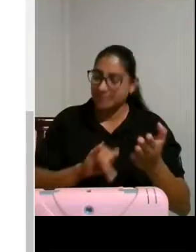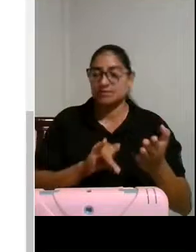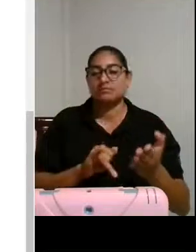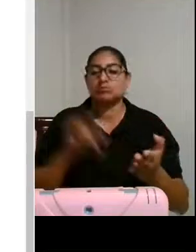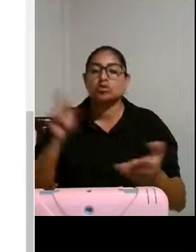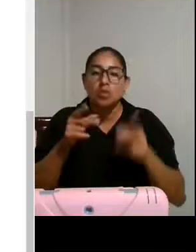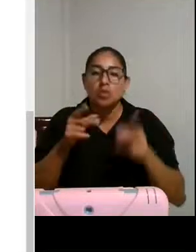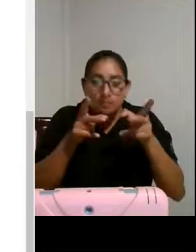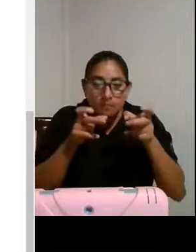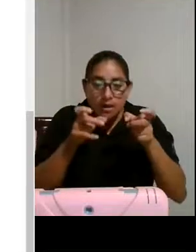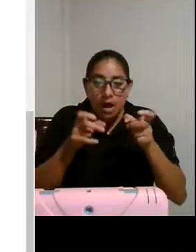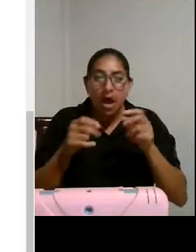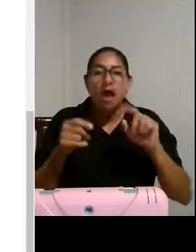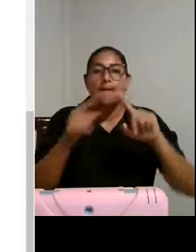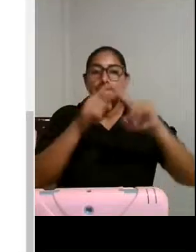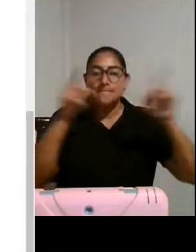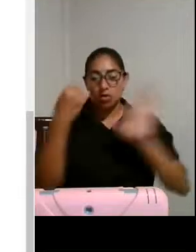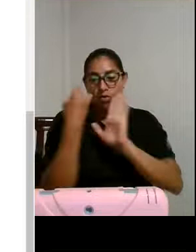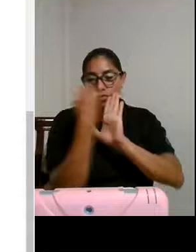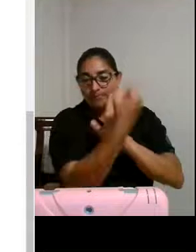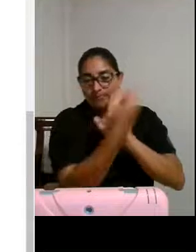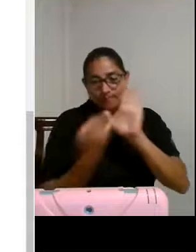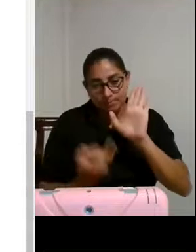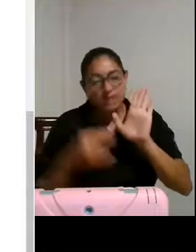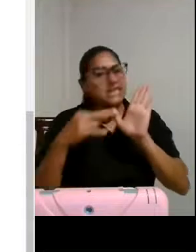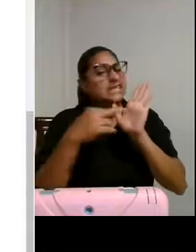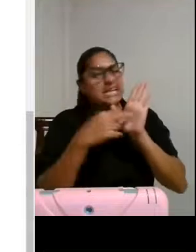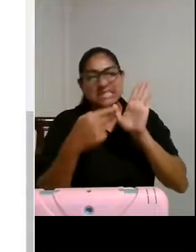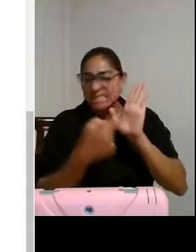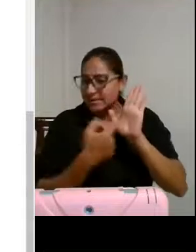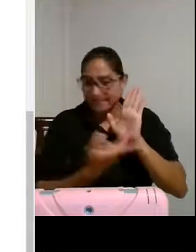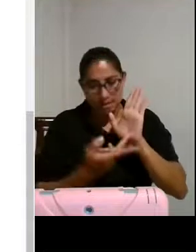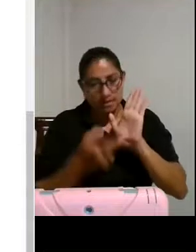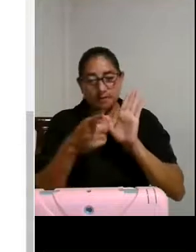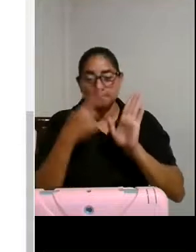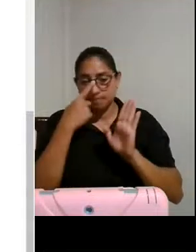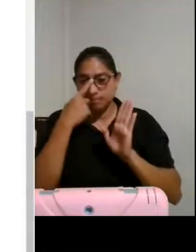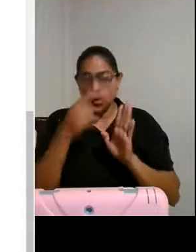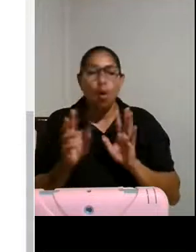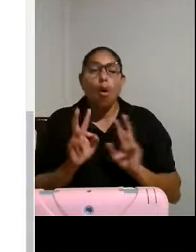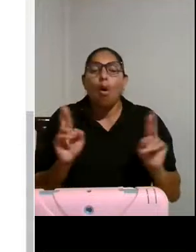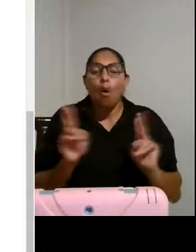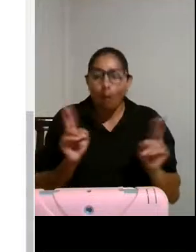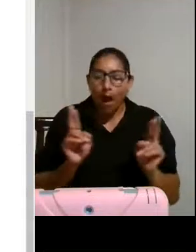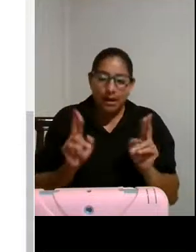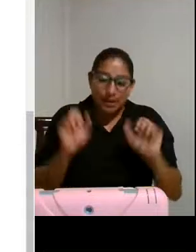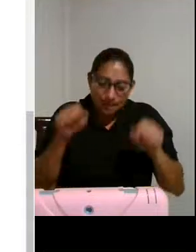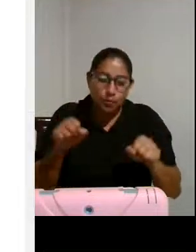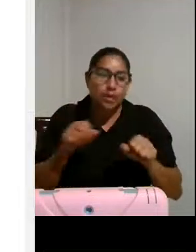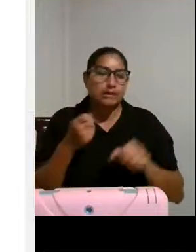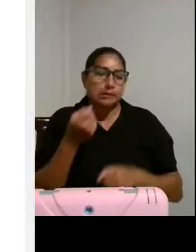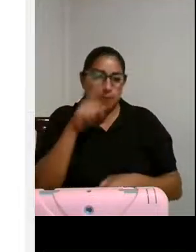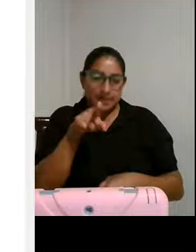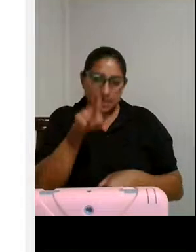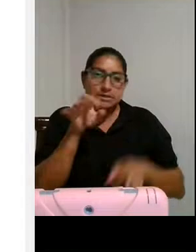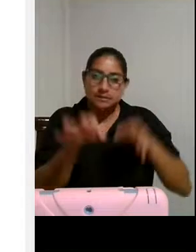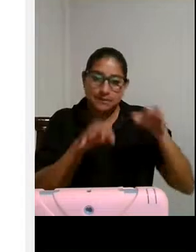de ver gráficamente qué es una derivada, ¿de acuerdo? Entonces, ojalá que me puedan seguir en esta explicación.